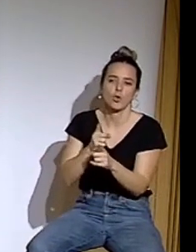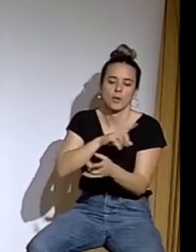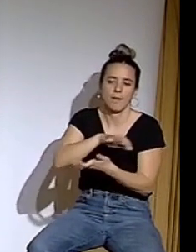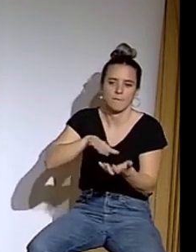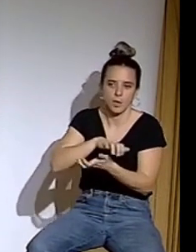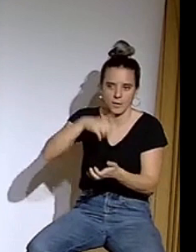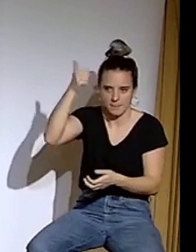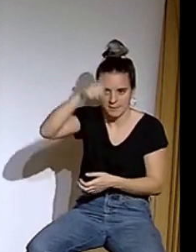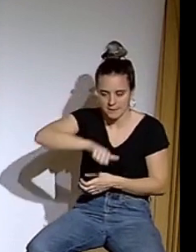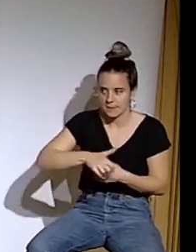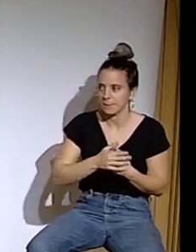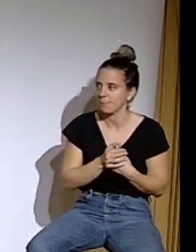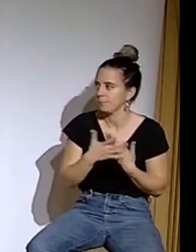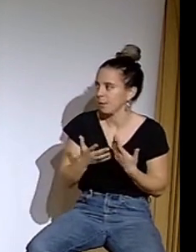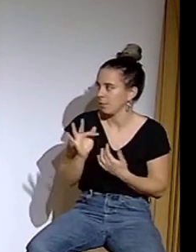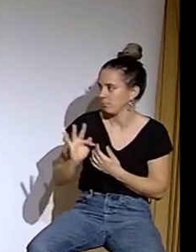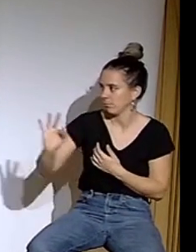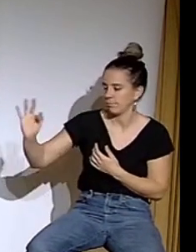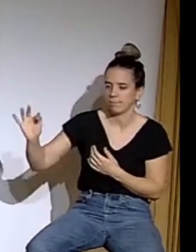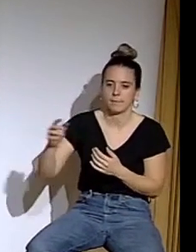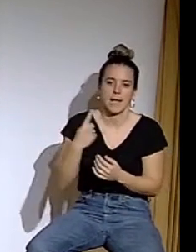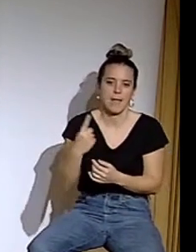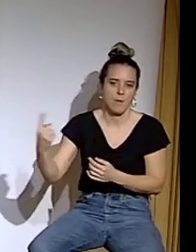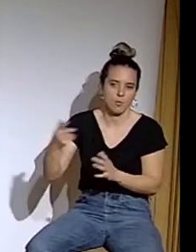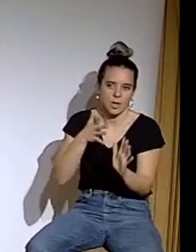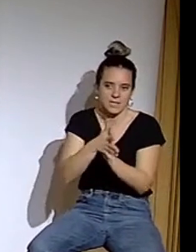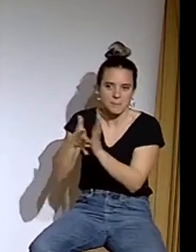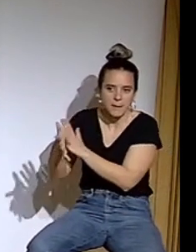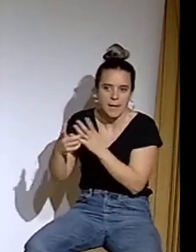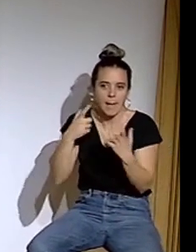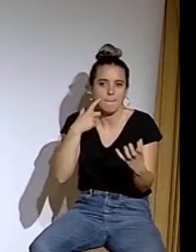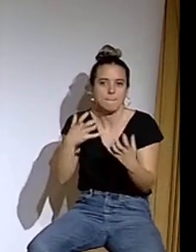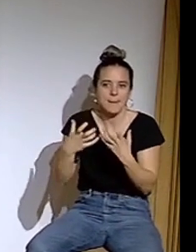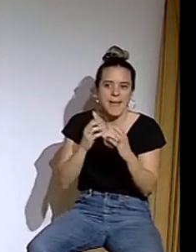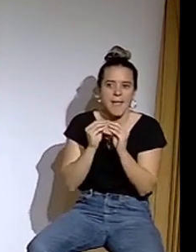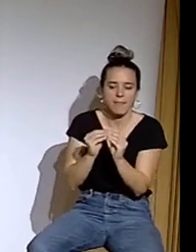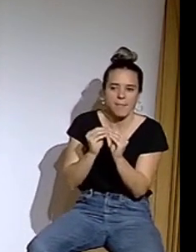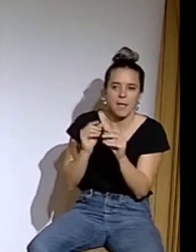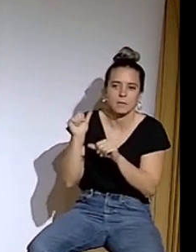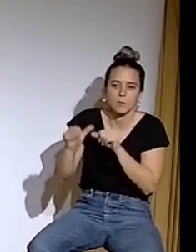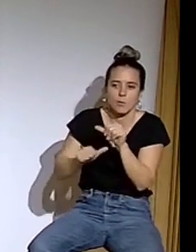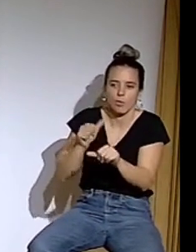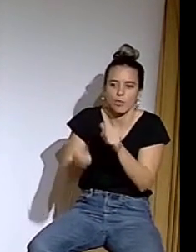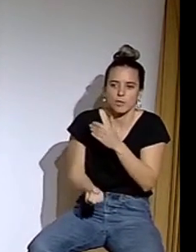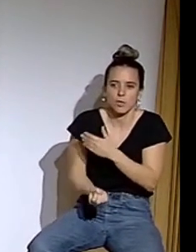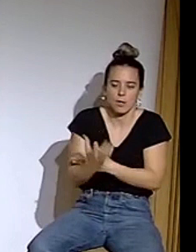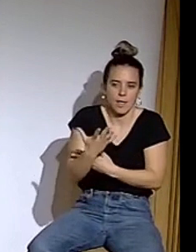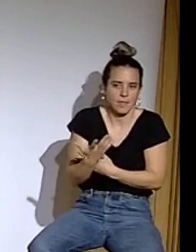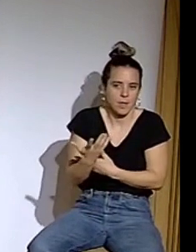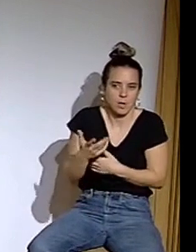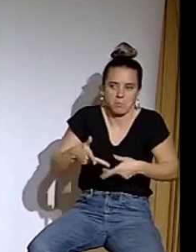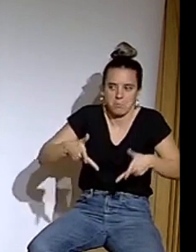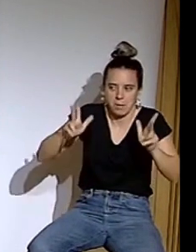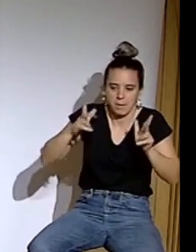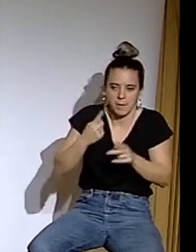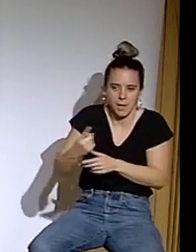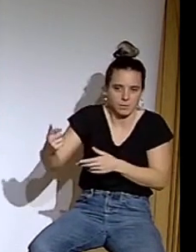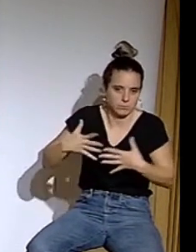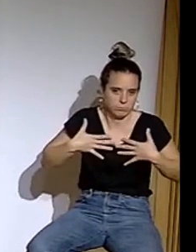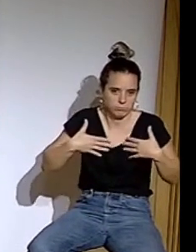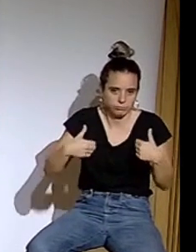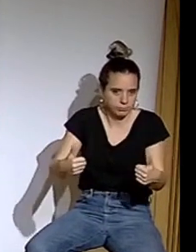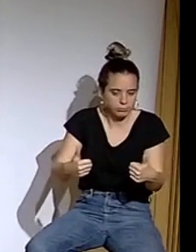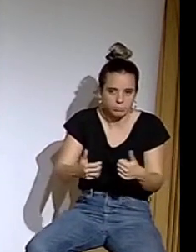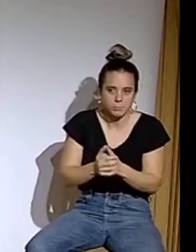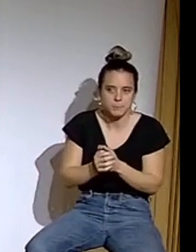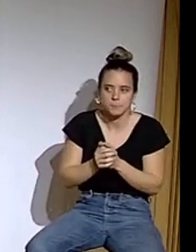pues las piezas el proceso de creación bueno de manera libre lo que consideréis y que os apetezca compartir